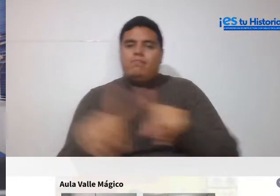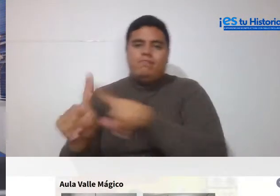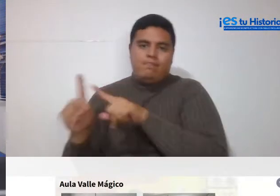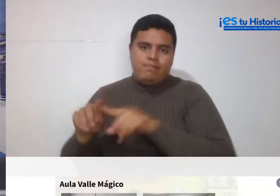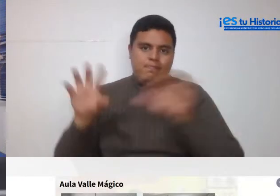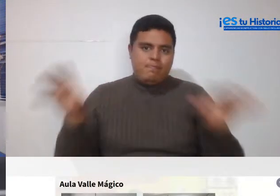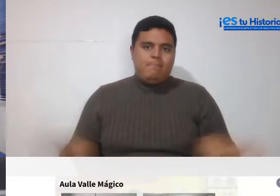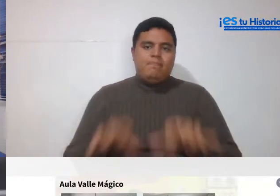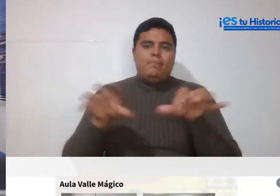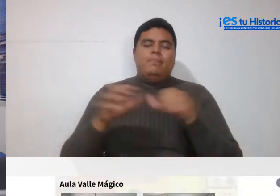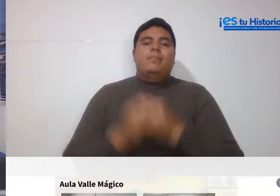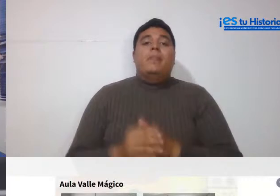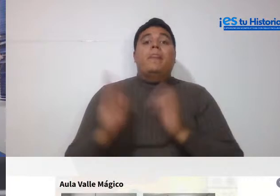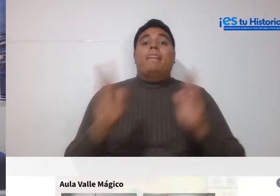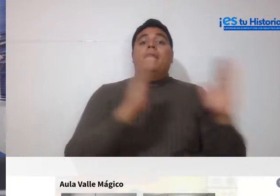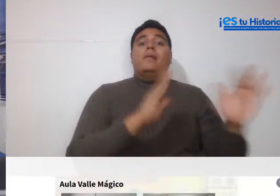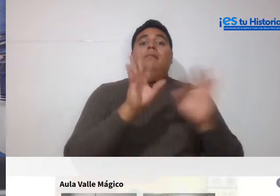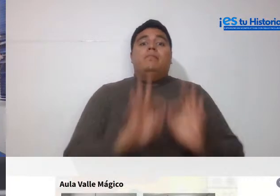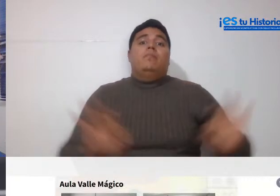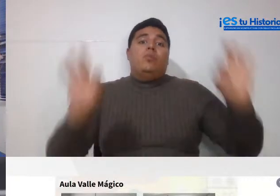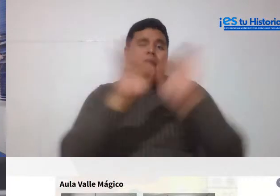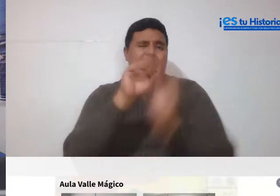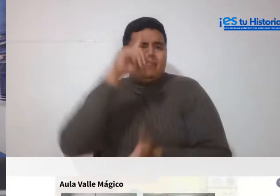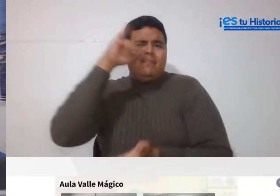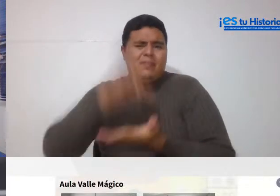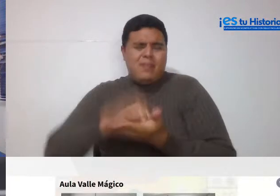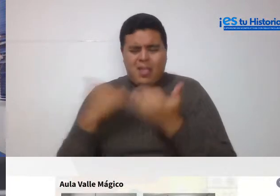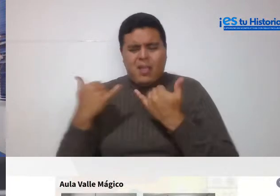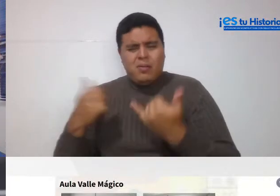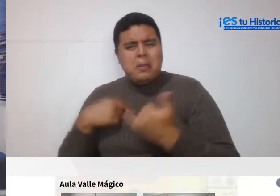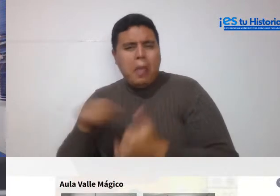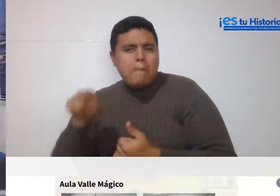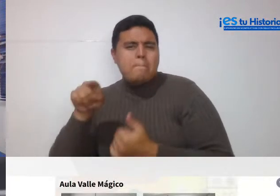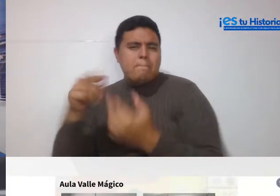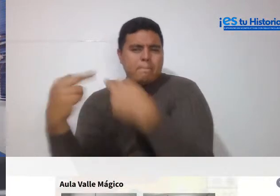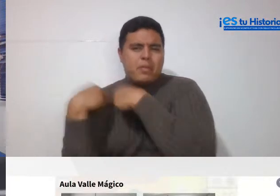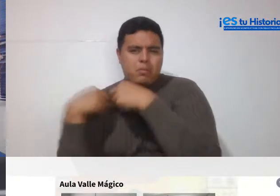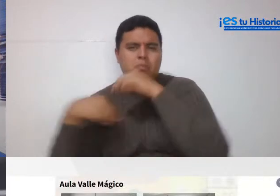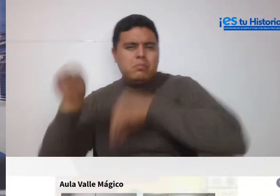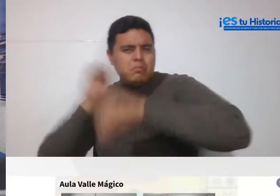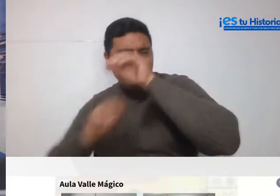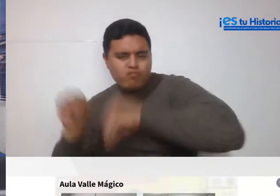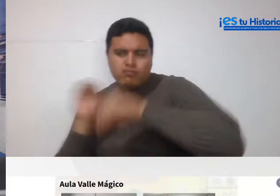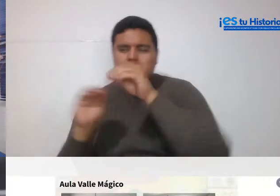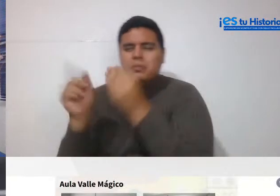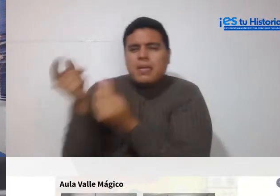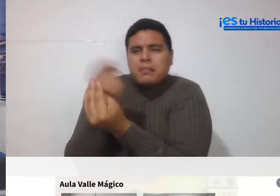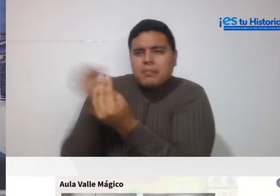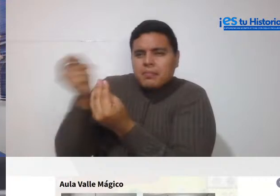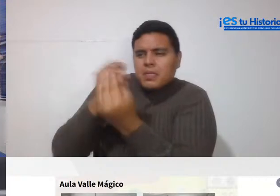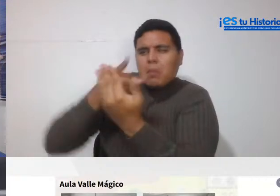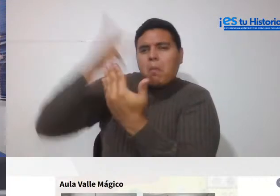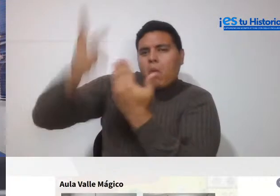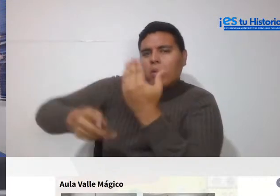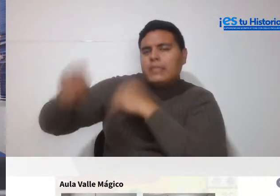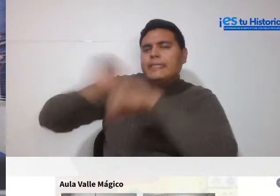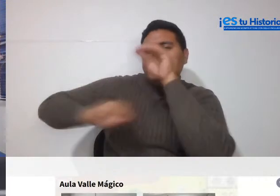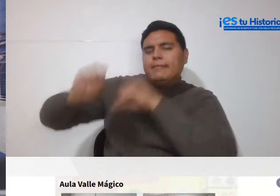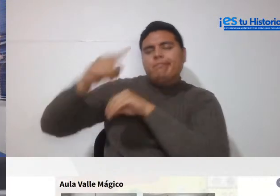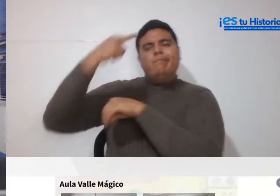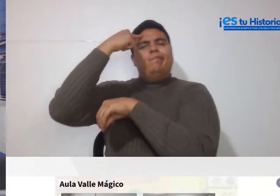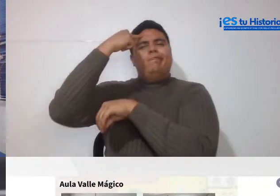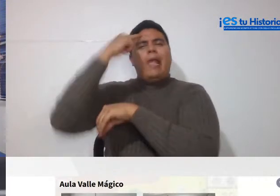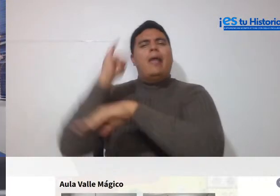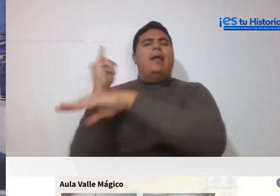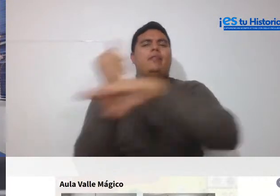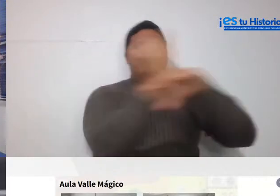importante que creo que los que lo programaron, los que diseñaron el proyecto, pensaron en las instituciones